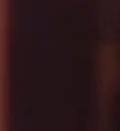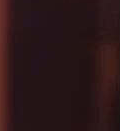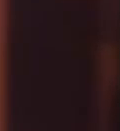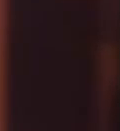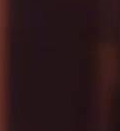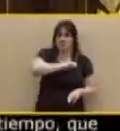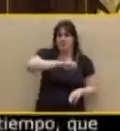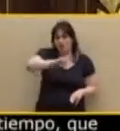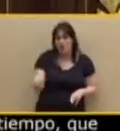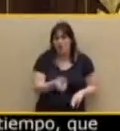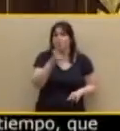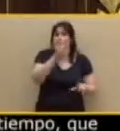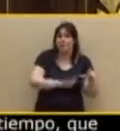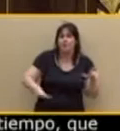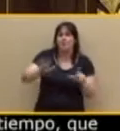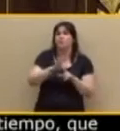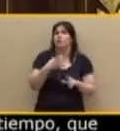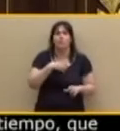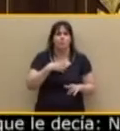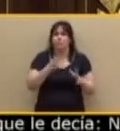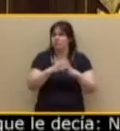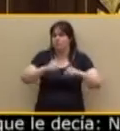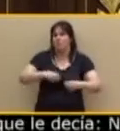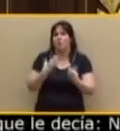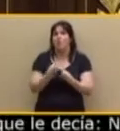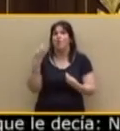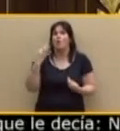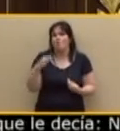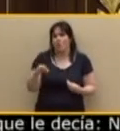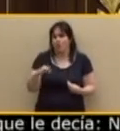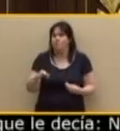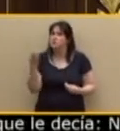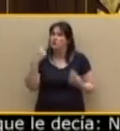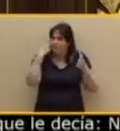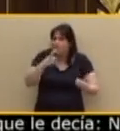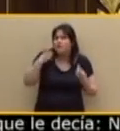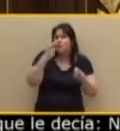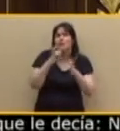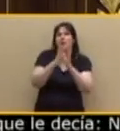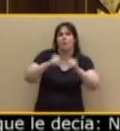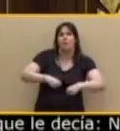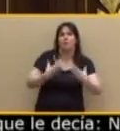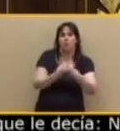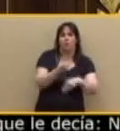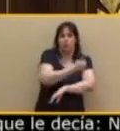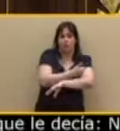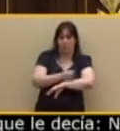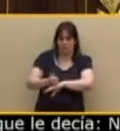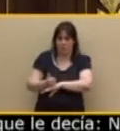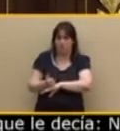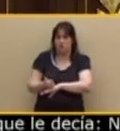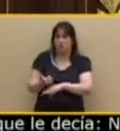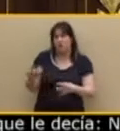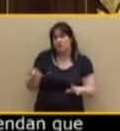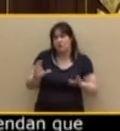se negociarán pero os guste o no guste hay una presenta así muy elevada o social catalana y